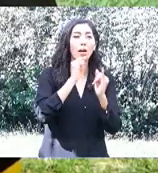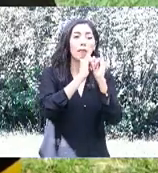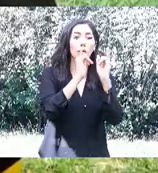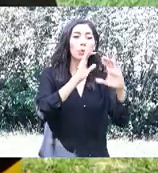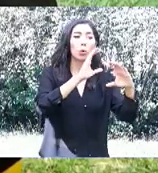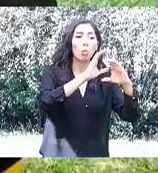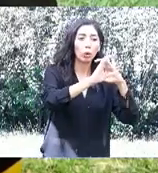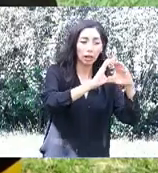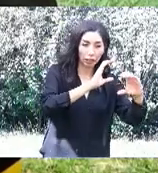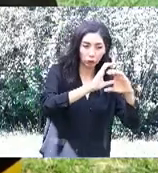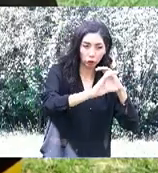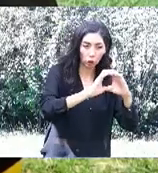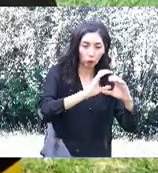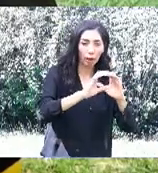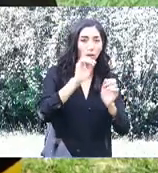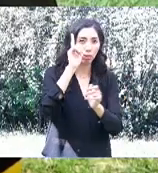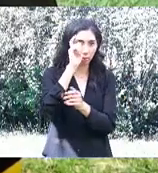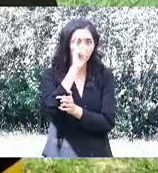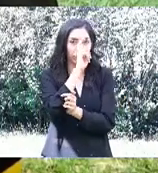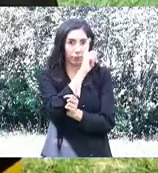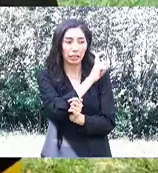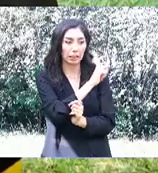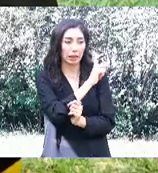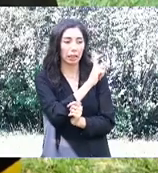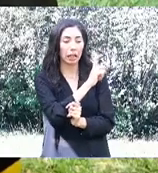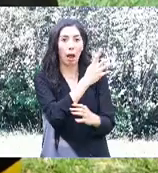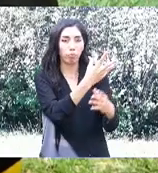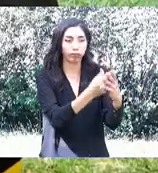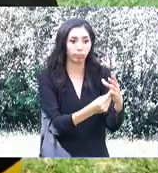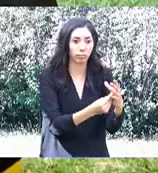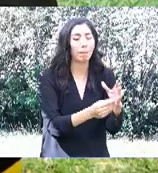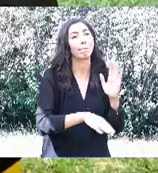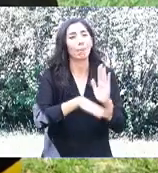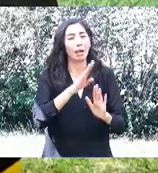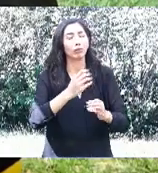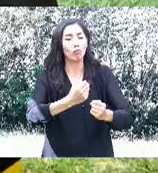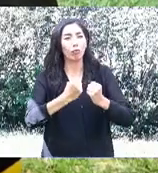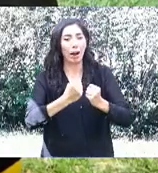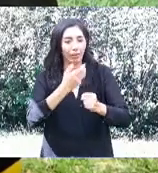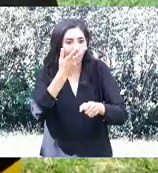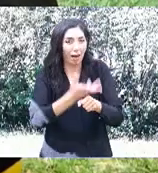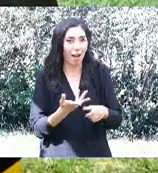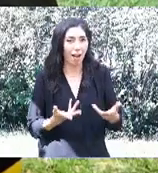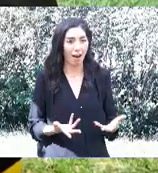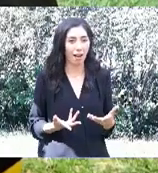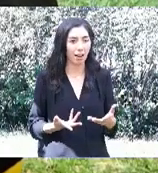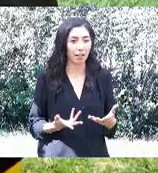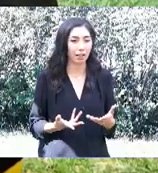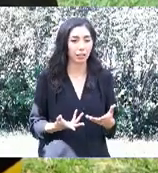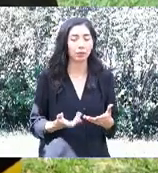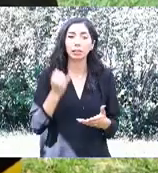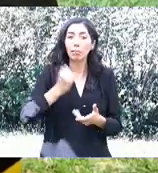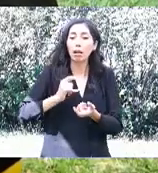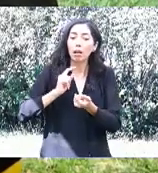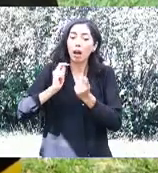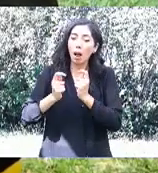está presente que es muy difícil de combatir que lo vamos a ver cada vez más fuerte que evoluciona constantemente que intoxica